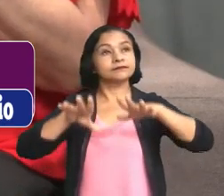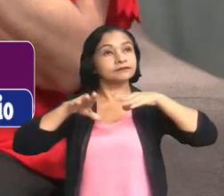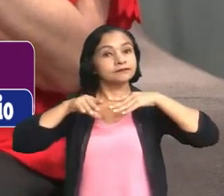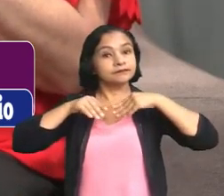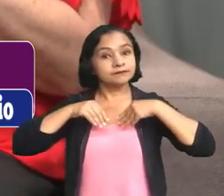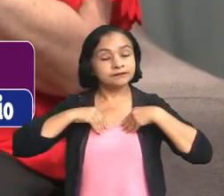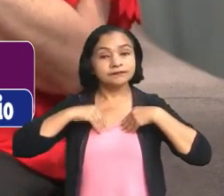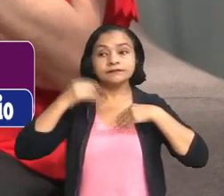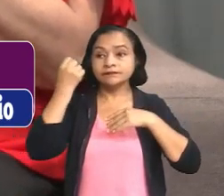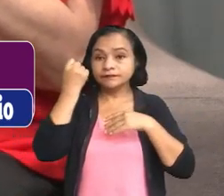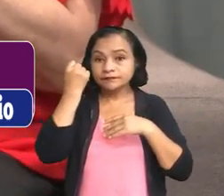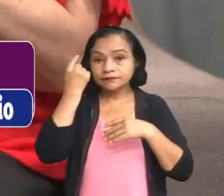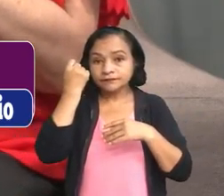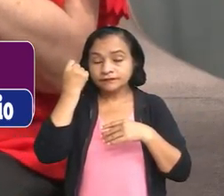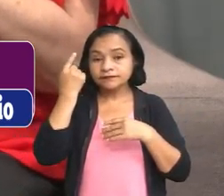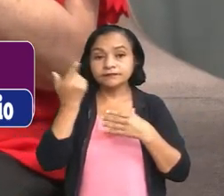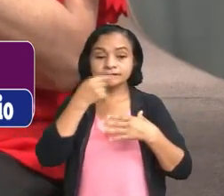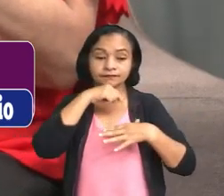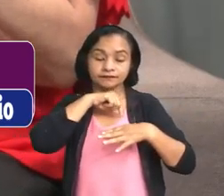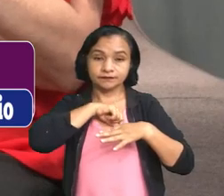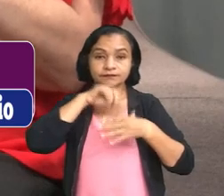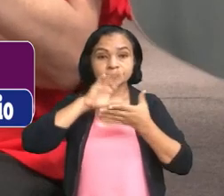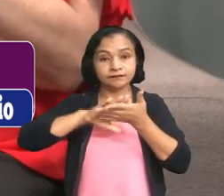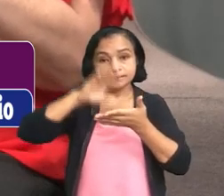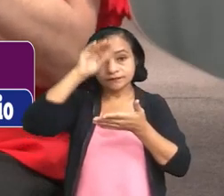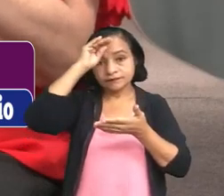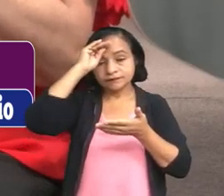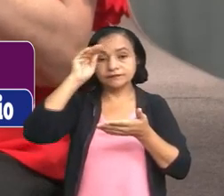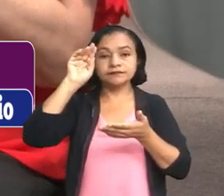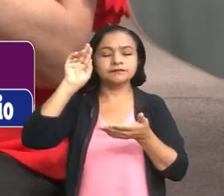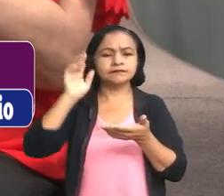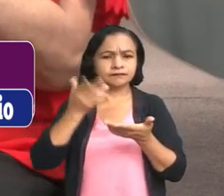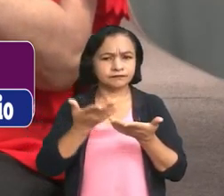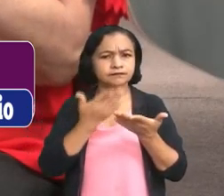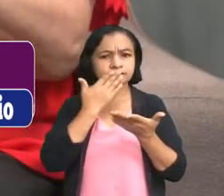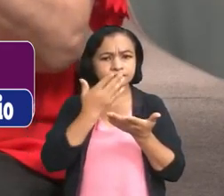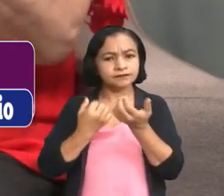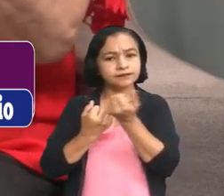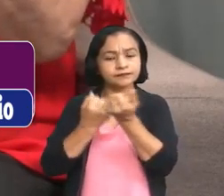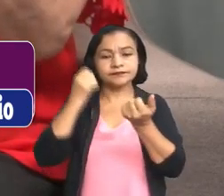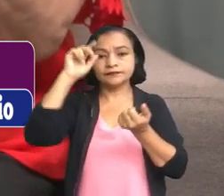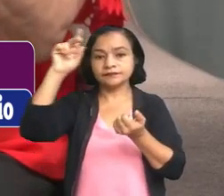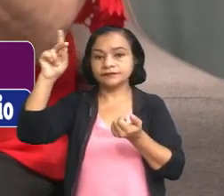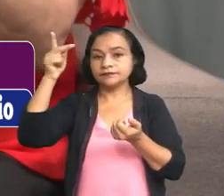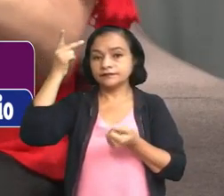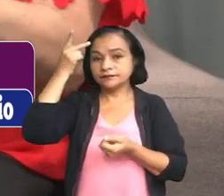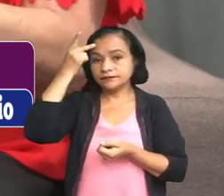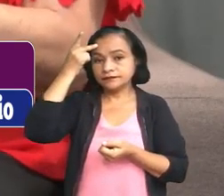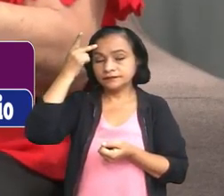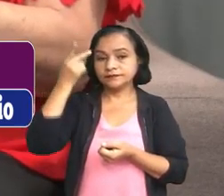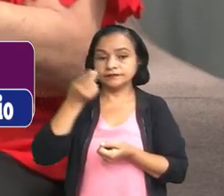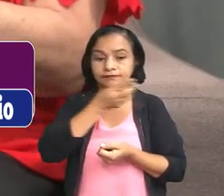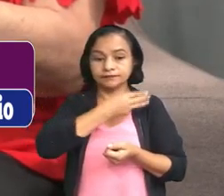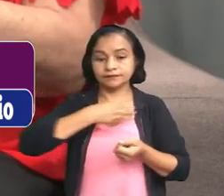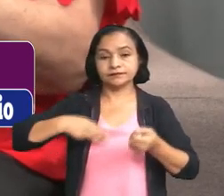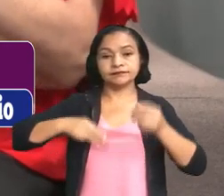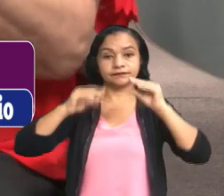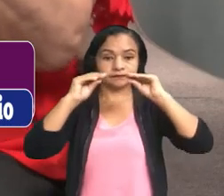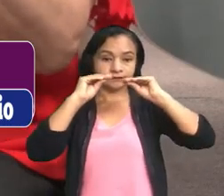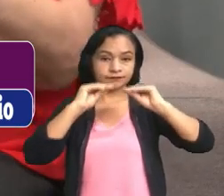de comprender, de interiorizar, que hay una gran voluntad política para que donde está el Ministerio de